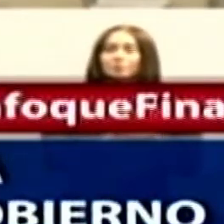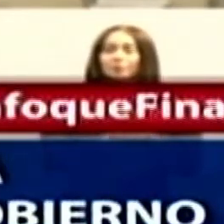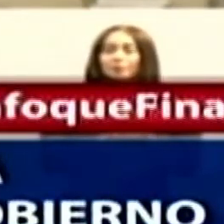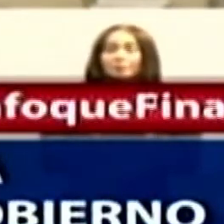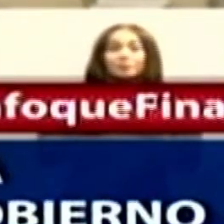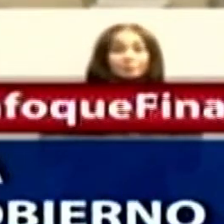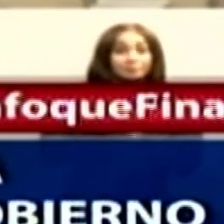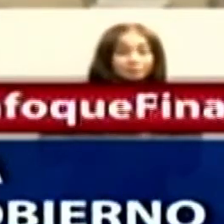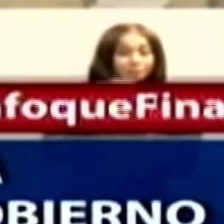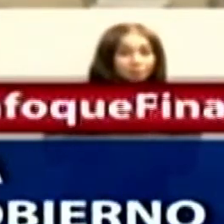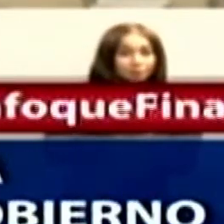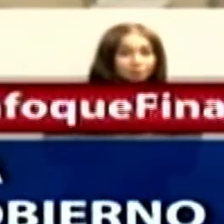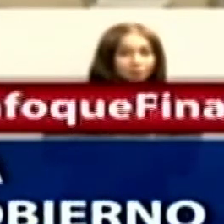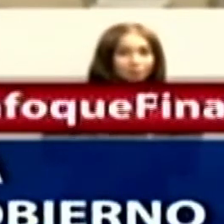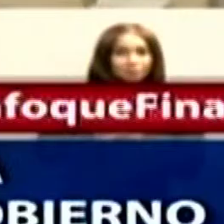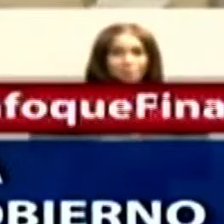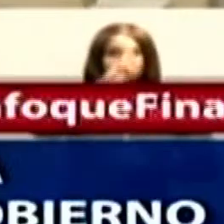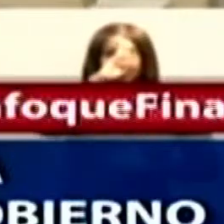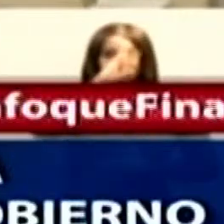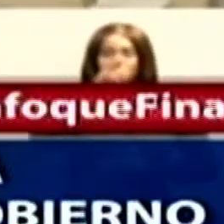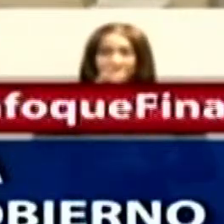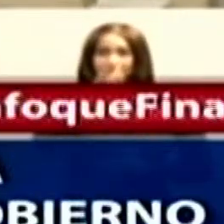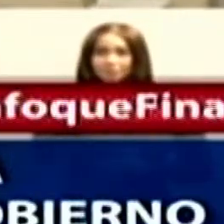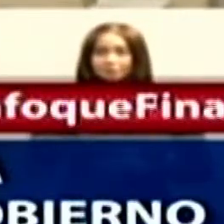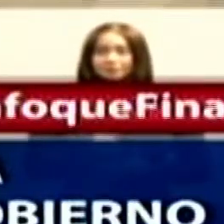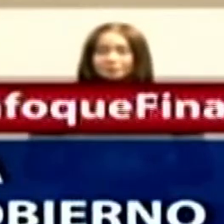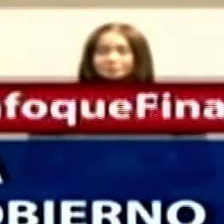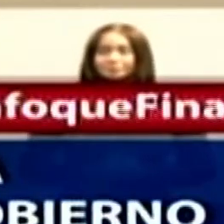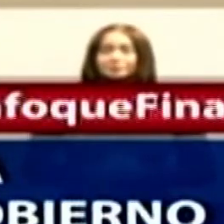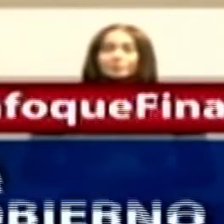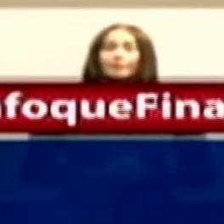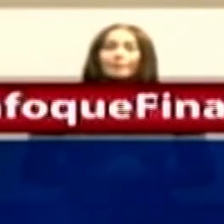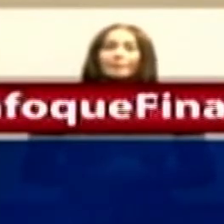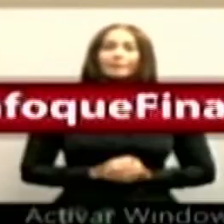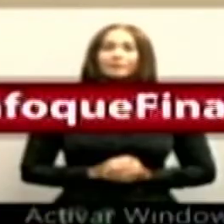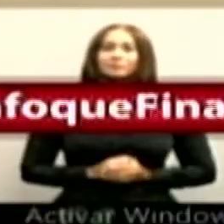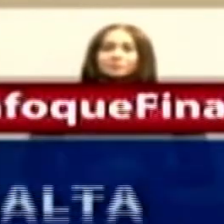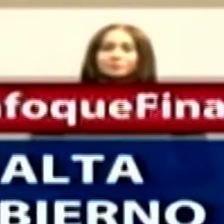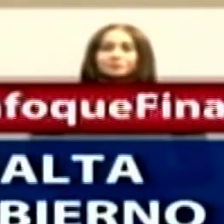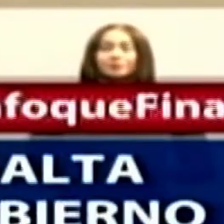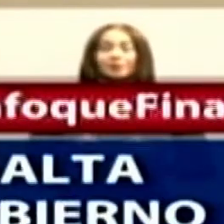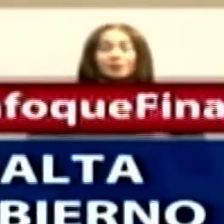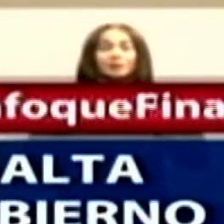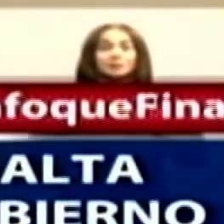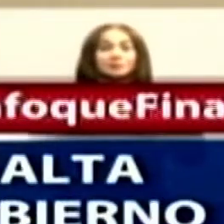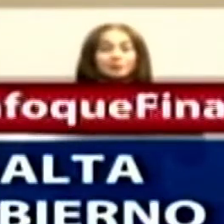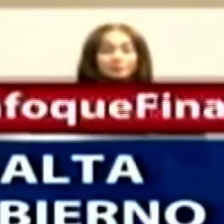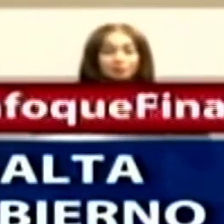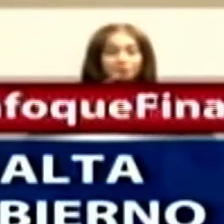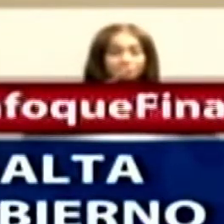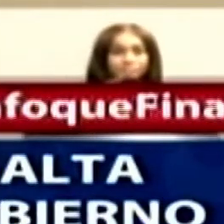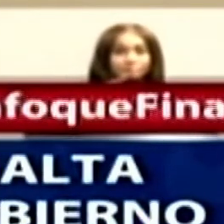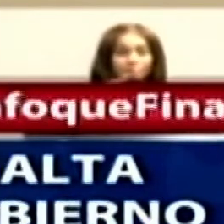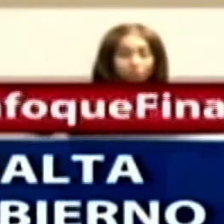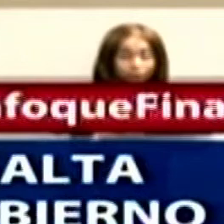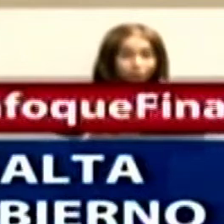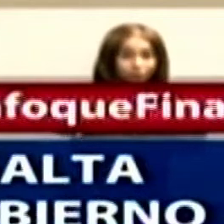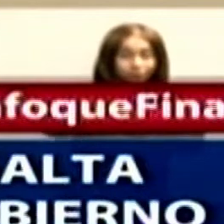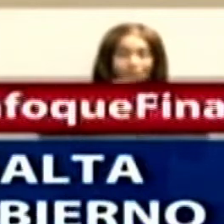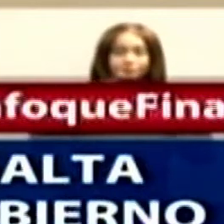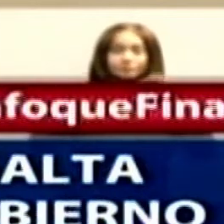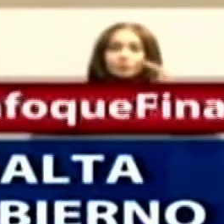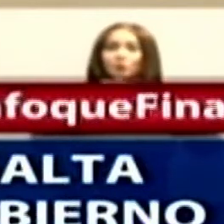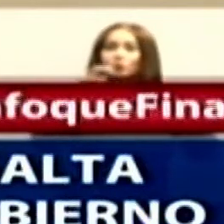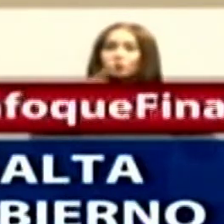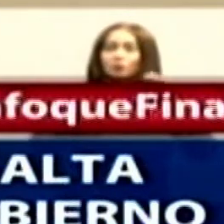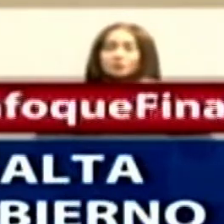país. En el sector de infraestructura, arrancamos la planificación para iniciar la construcción de la autopista del Ámbar de